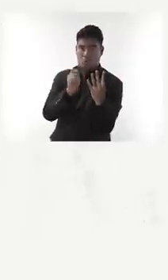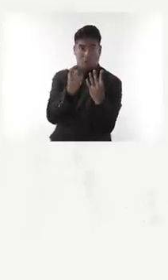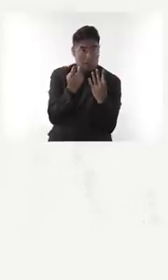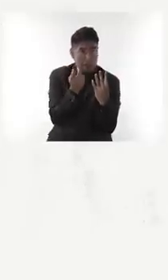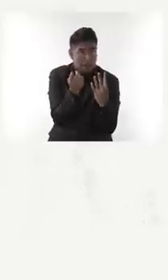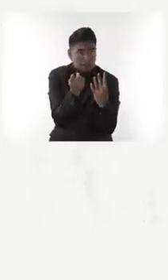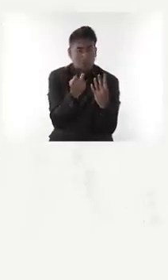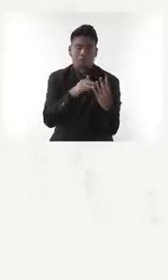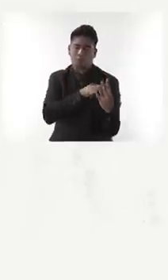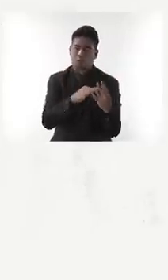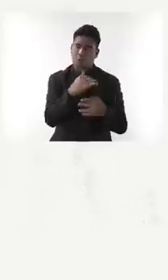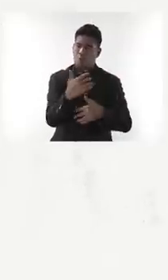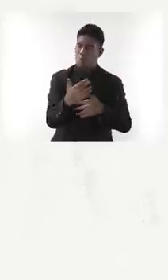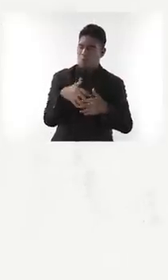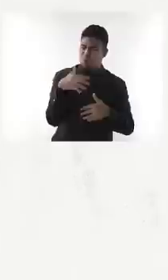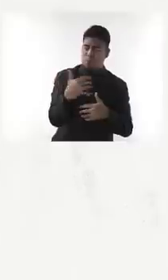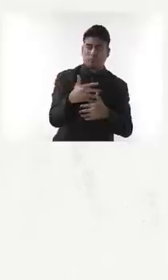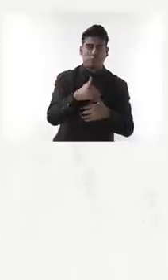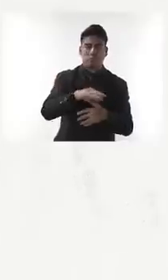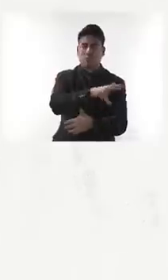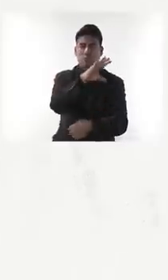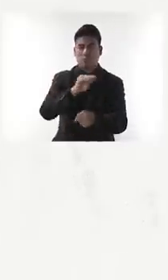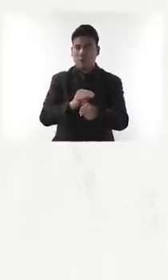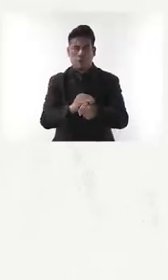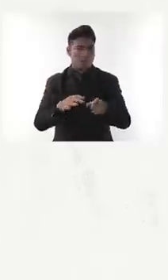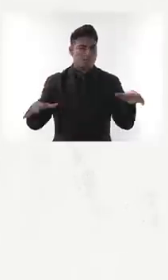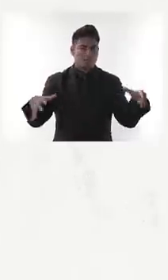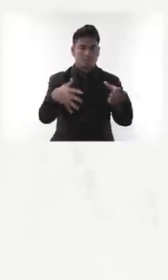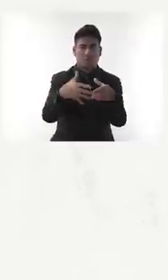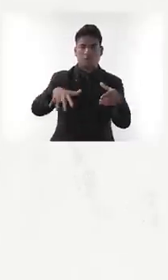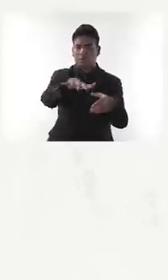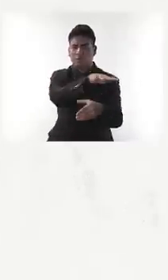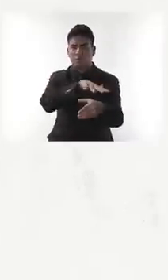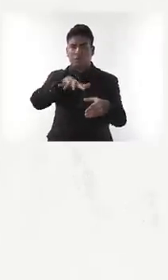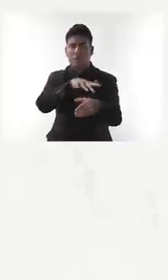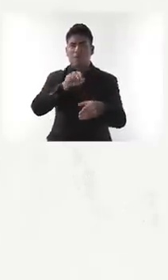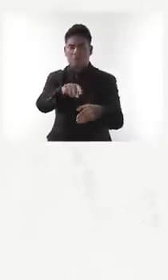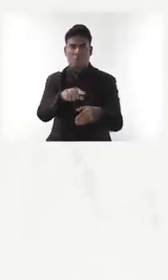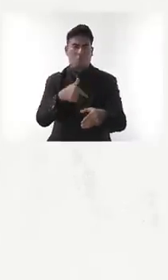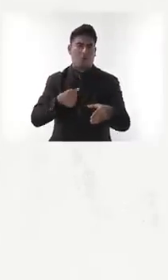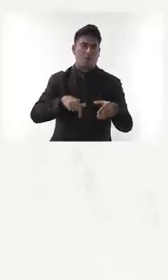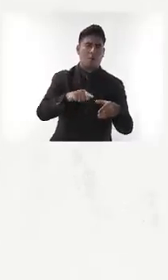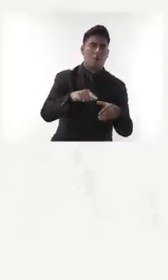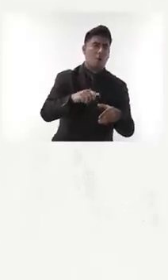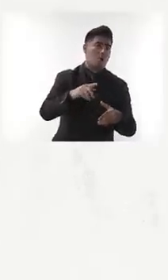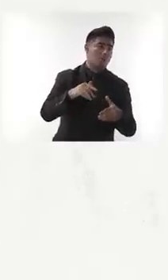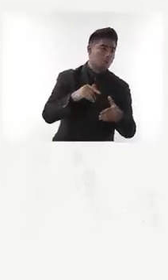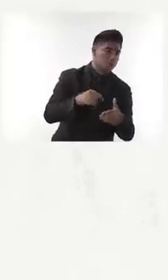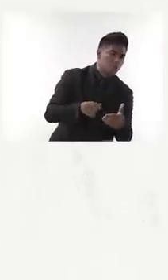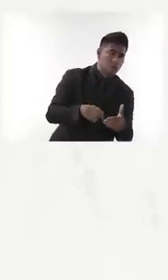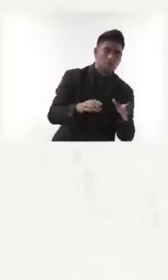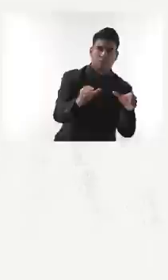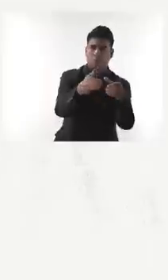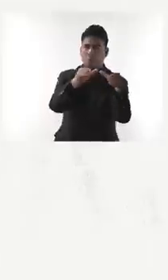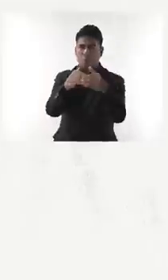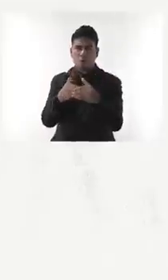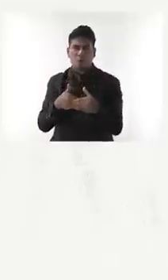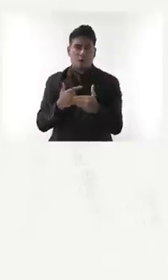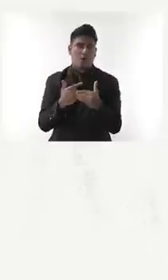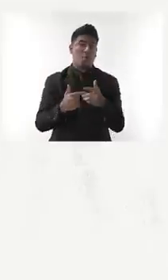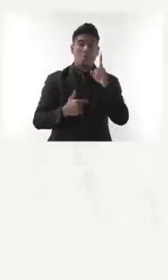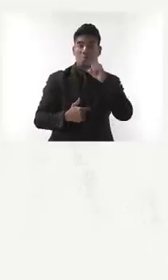espectacular junto con las 8 mejores selecciones femeniles de la CONCACAF. Tercero, y también muy